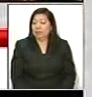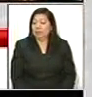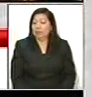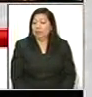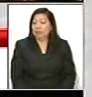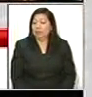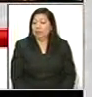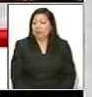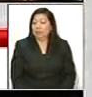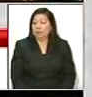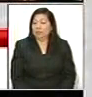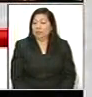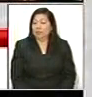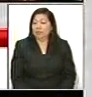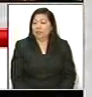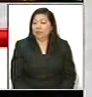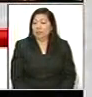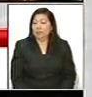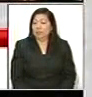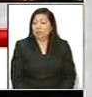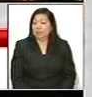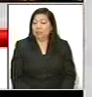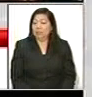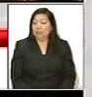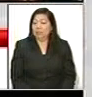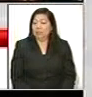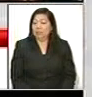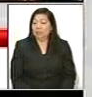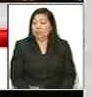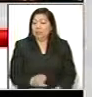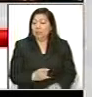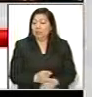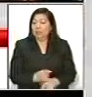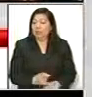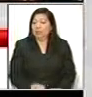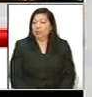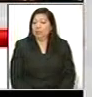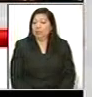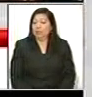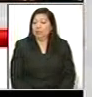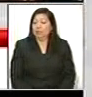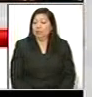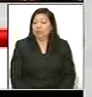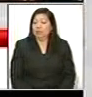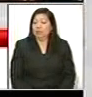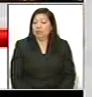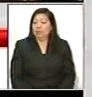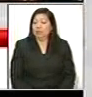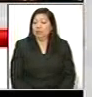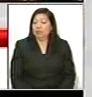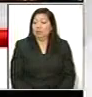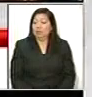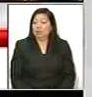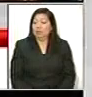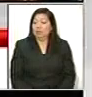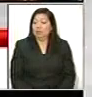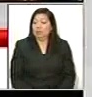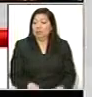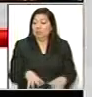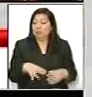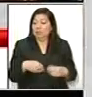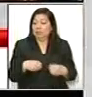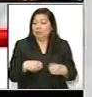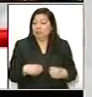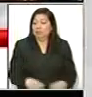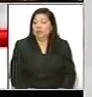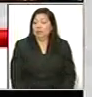Levantar la mano. Los que estén en contra, en contra. Los que se abstengan,